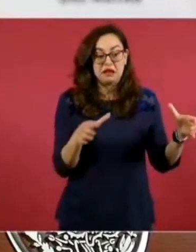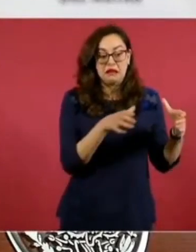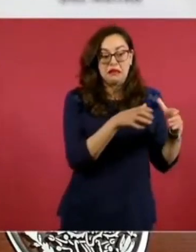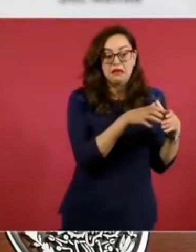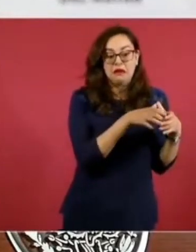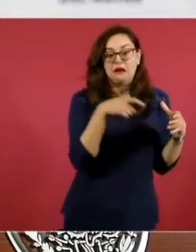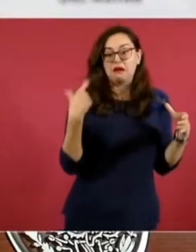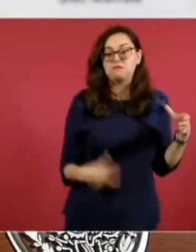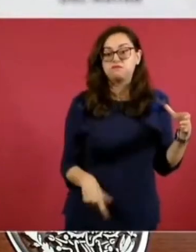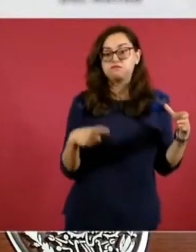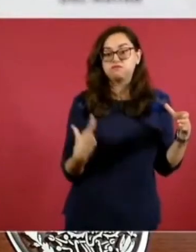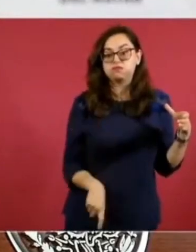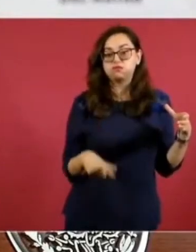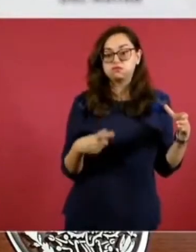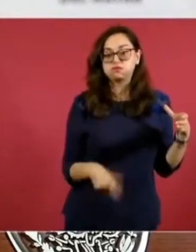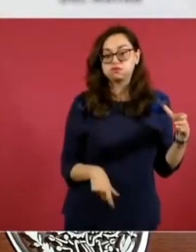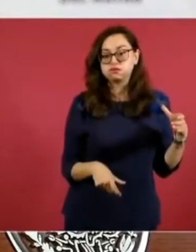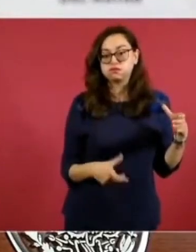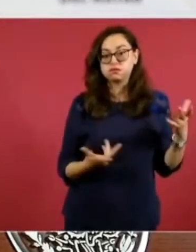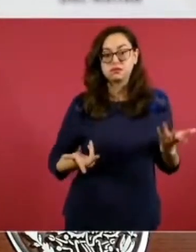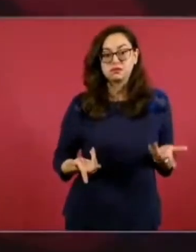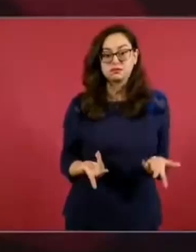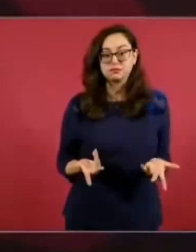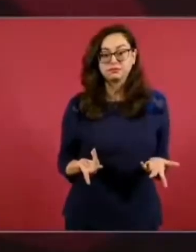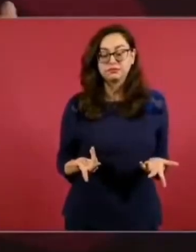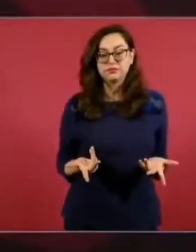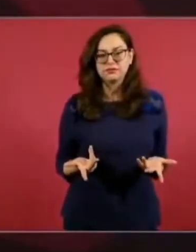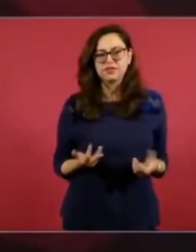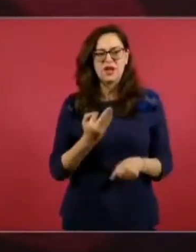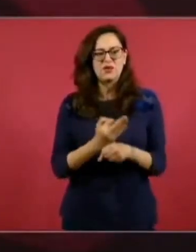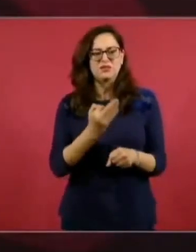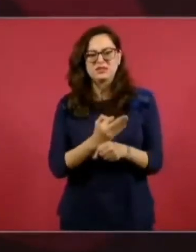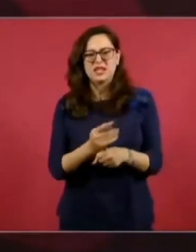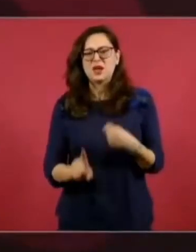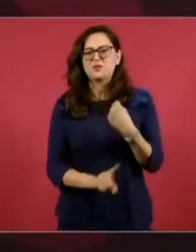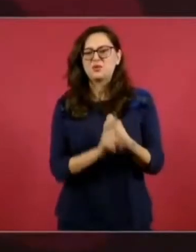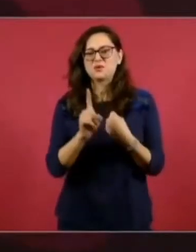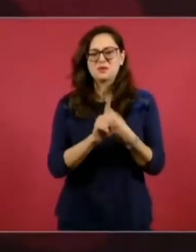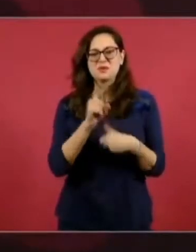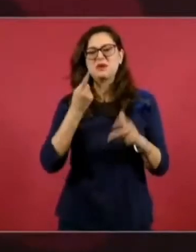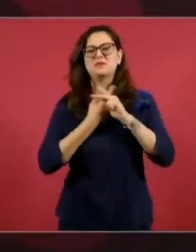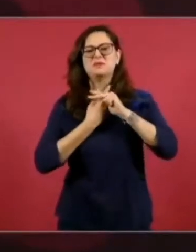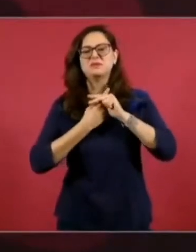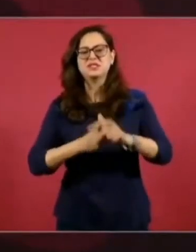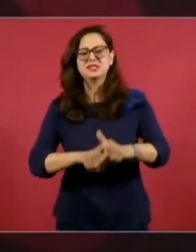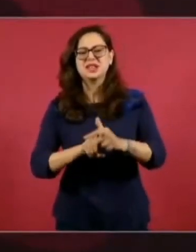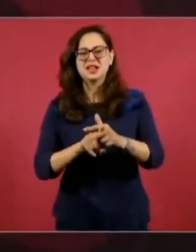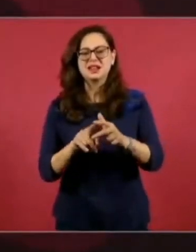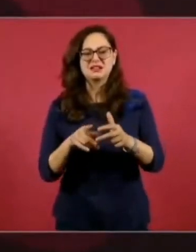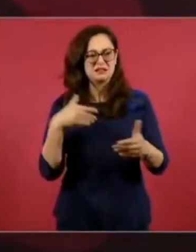manos. ¿Quién fue el que comenzó con todo esto que estamos enfrentando? Salinas.